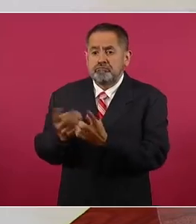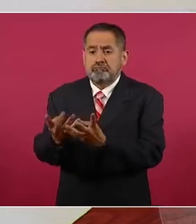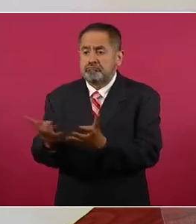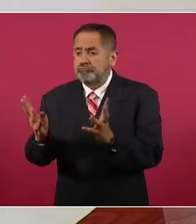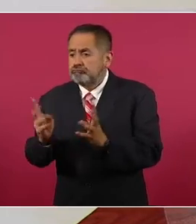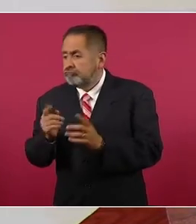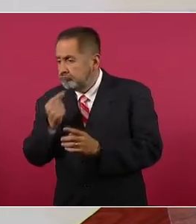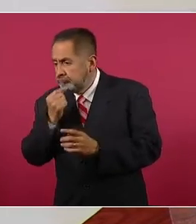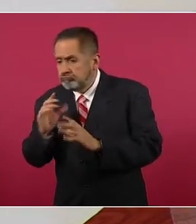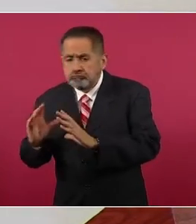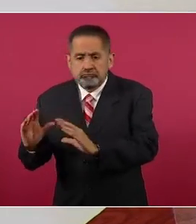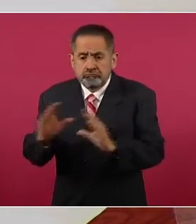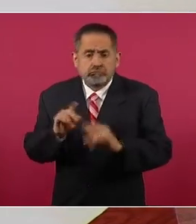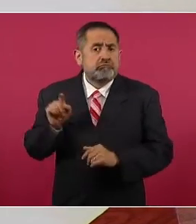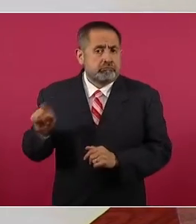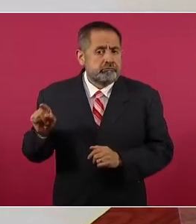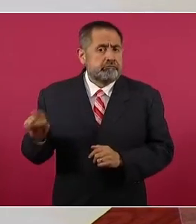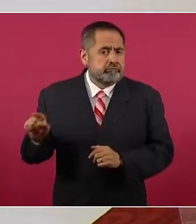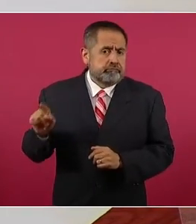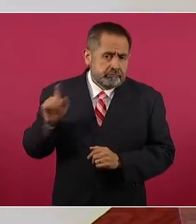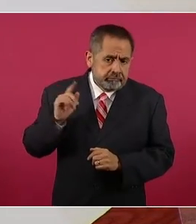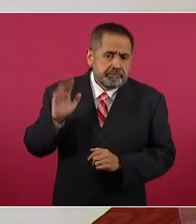que